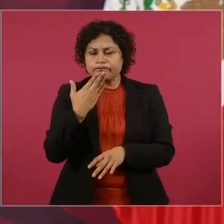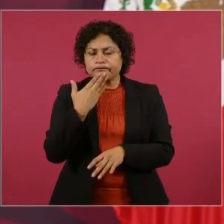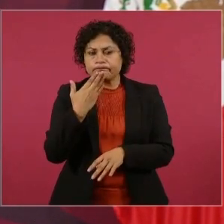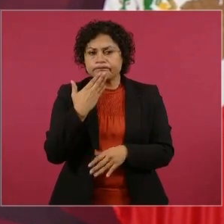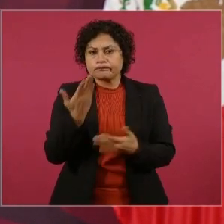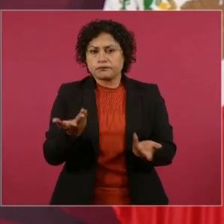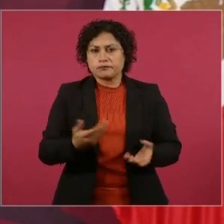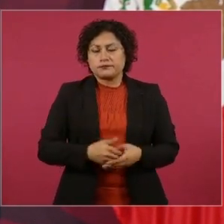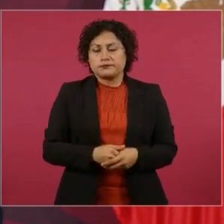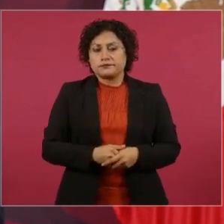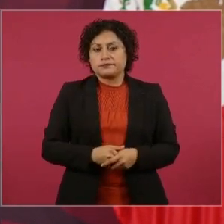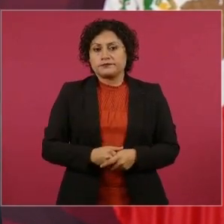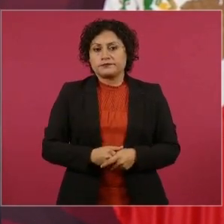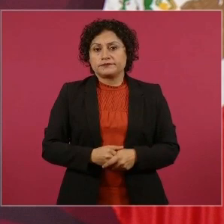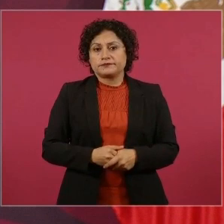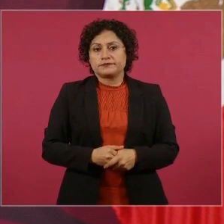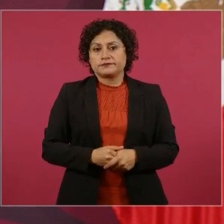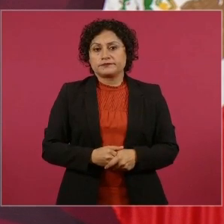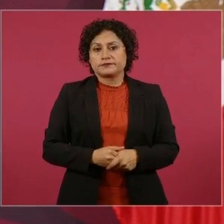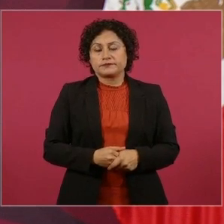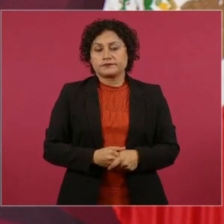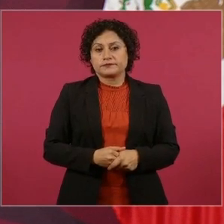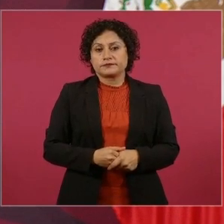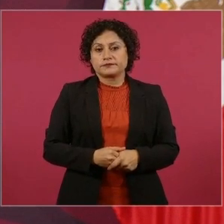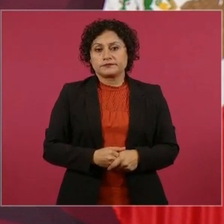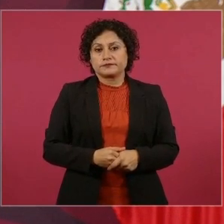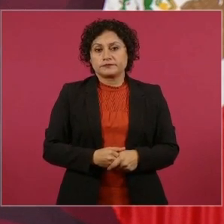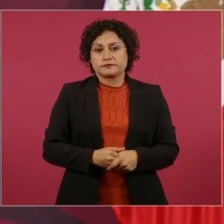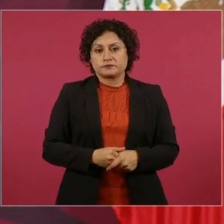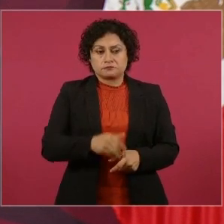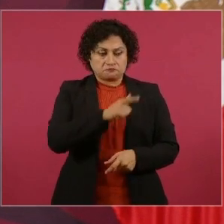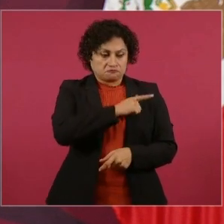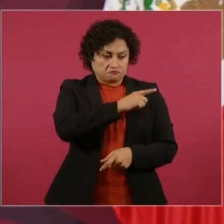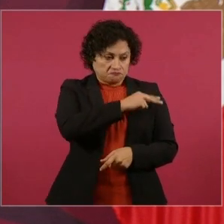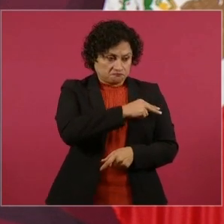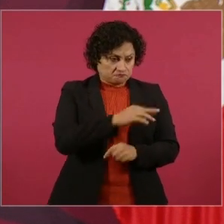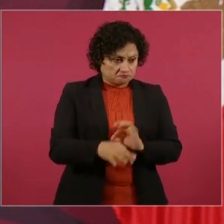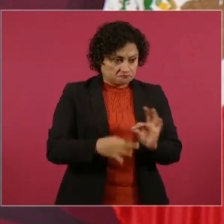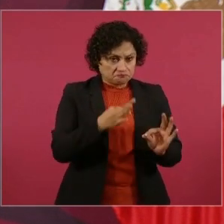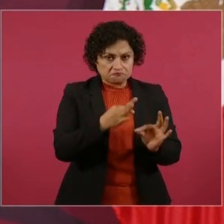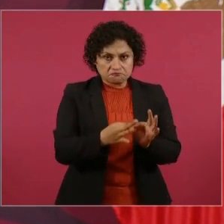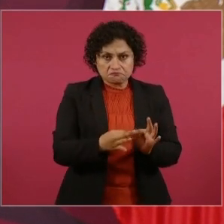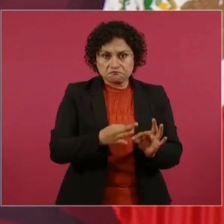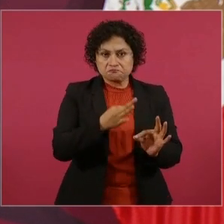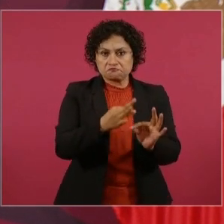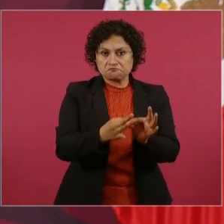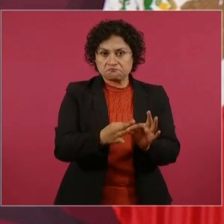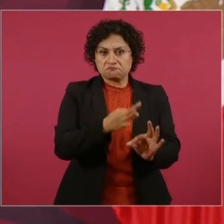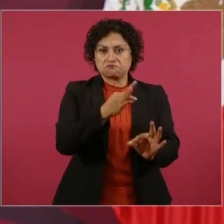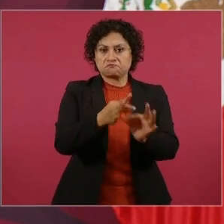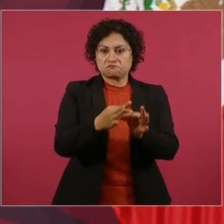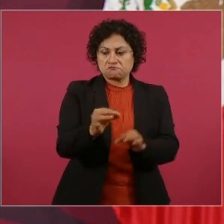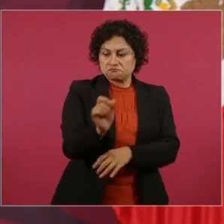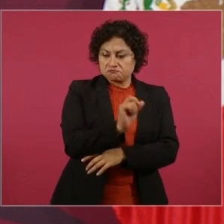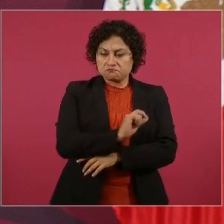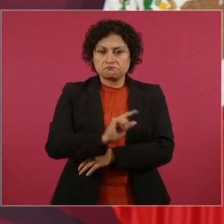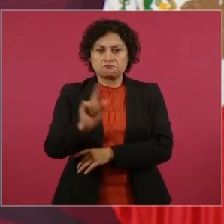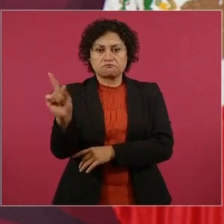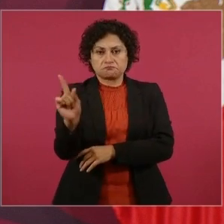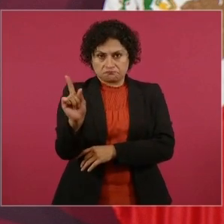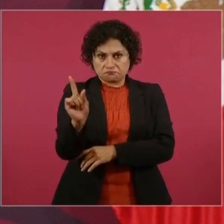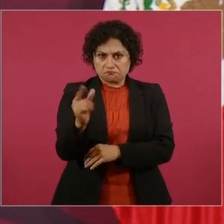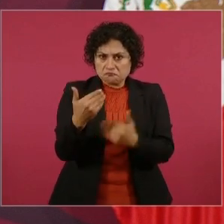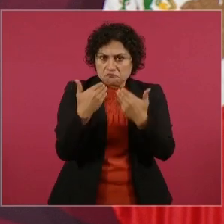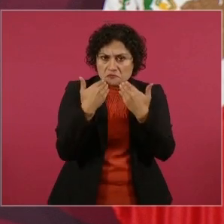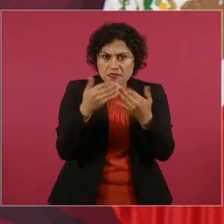funcionando que está actuando con profesionalismo con disciplina está haciendo muy